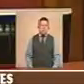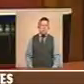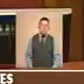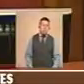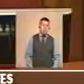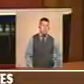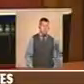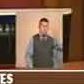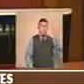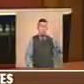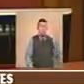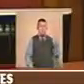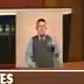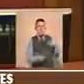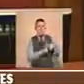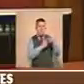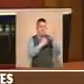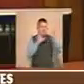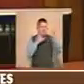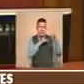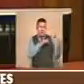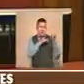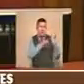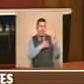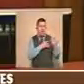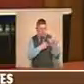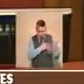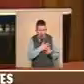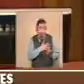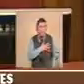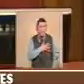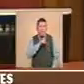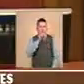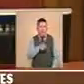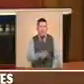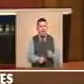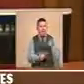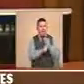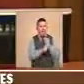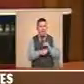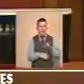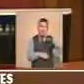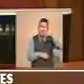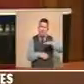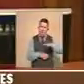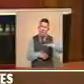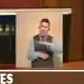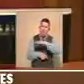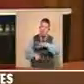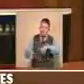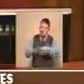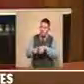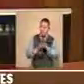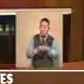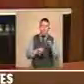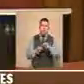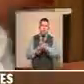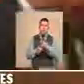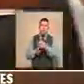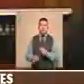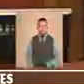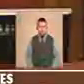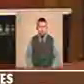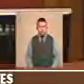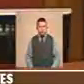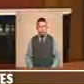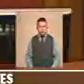antes el territorio fue afectado por la guerra, ahora se debe hacer esa vía para el desarrollo y la hermandad de los pueblos. Esta vía,